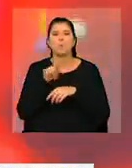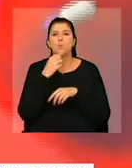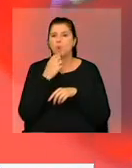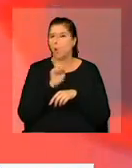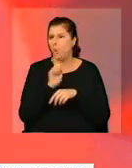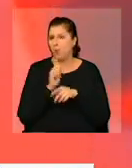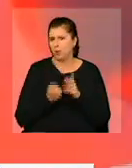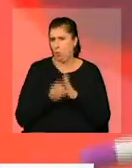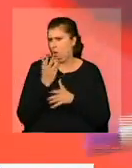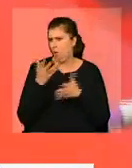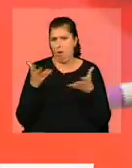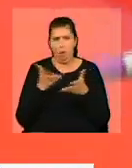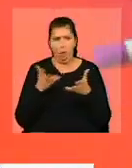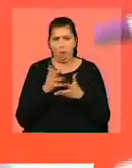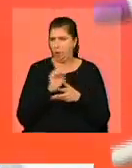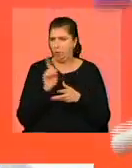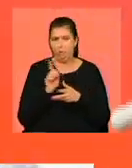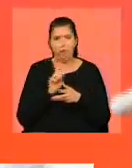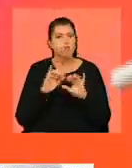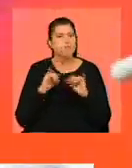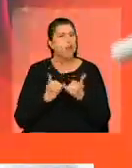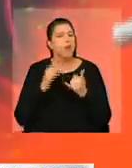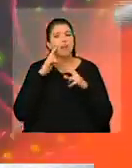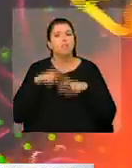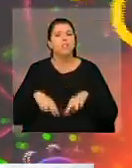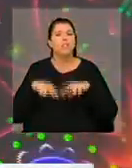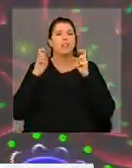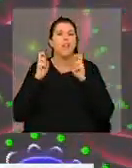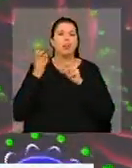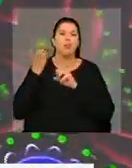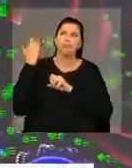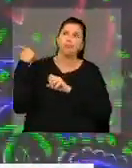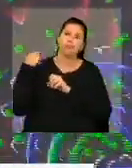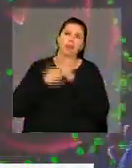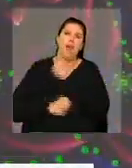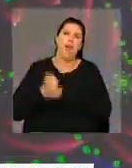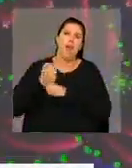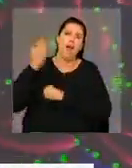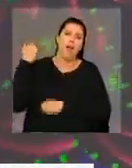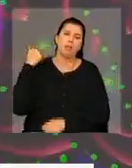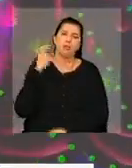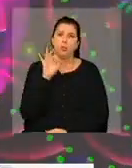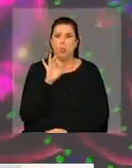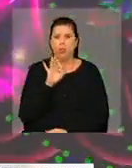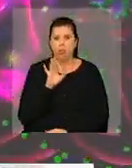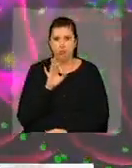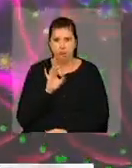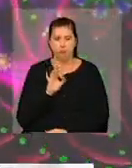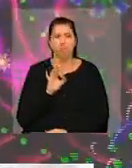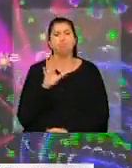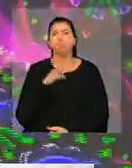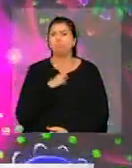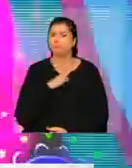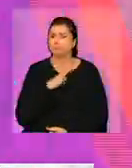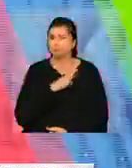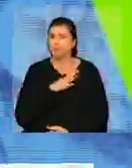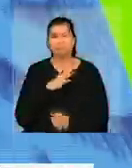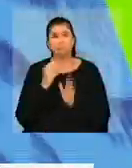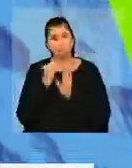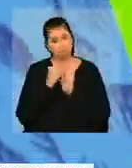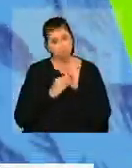nuevo. Es algo que ya se viene investigando a nivel científico de los años 50. Incluso hay registros antropológicos que apuntan a que las diferentes